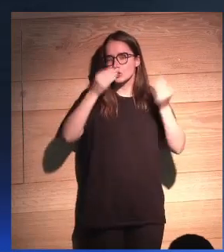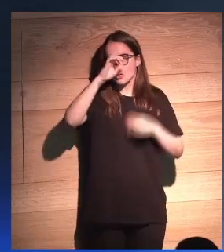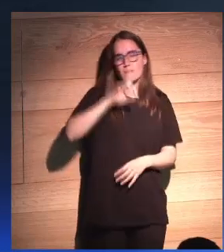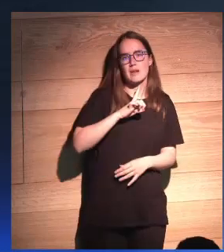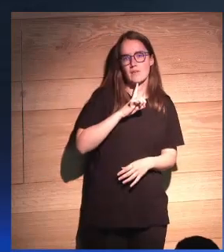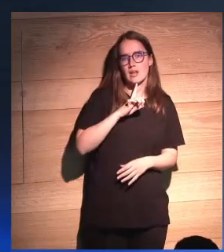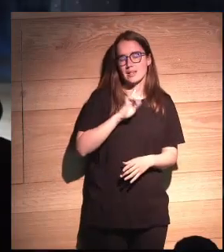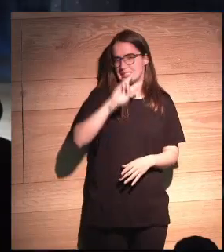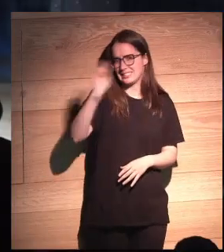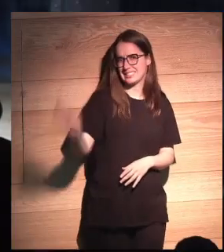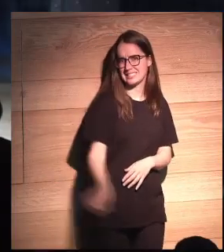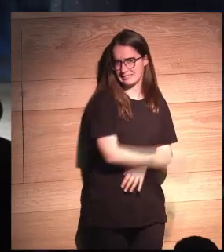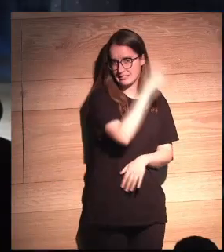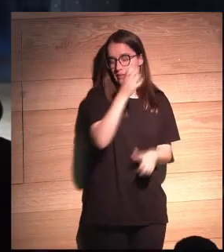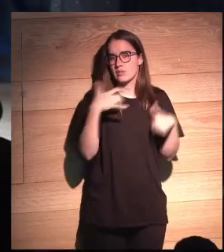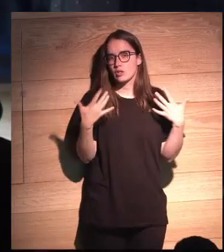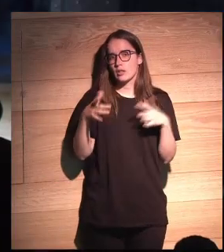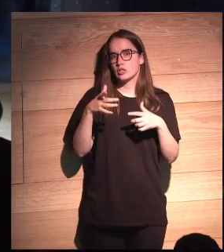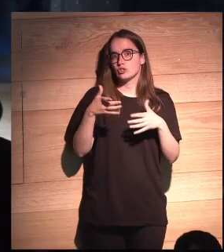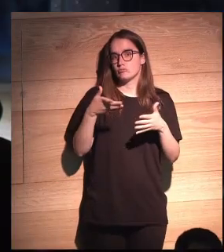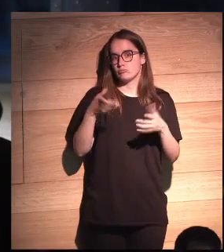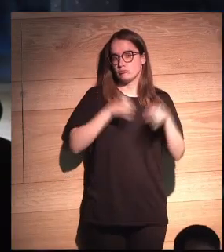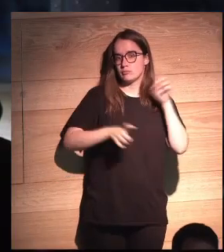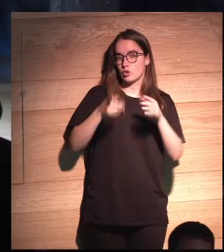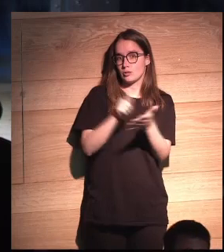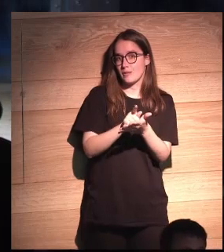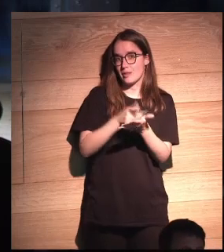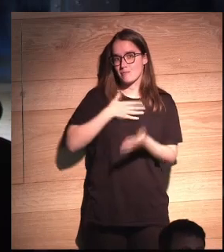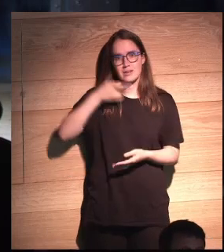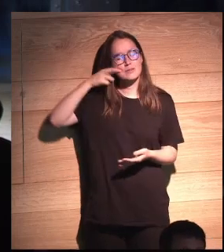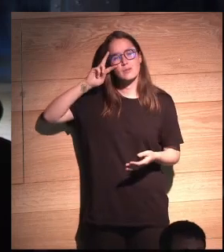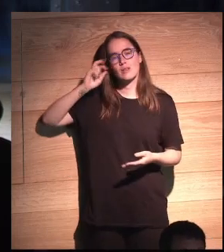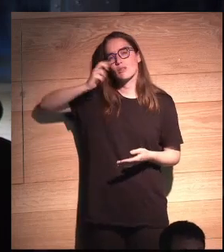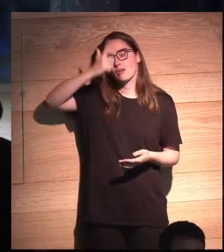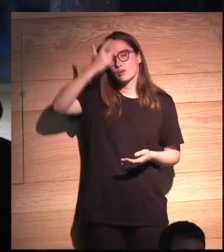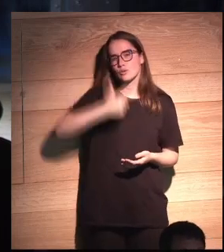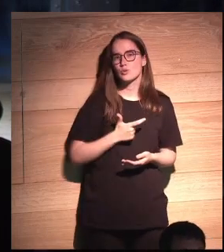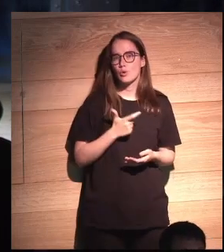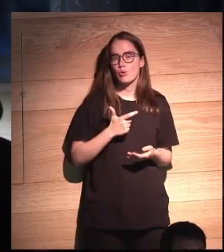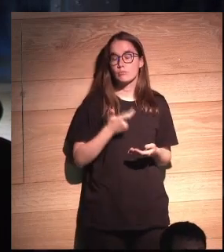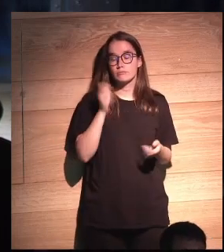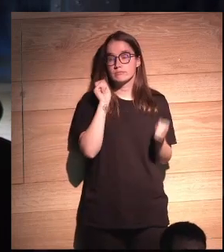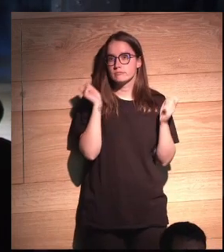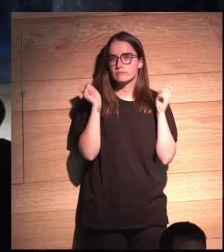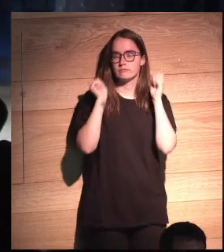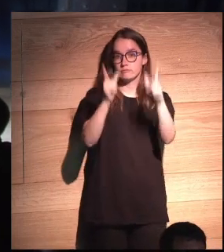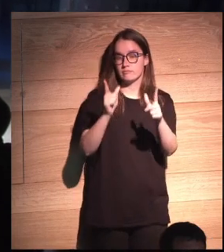perfiles muy variados. Entonces, volviendo un poco a mi experiencia, yo me di cuenta de que nadie iba a llamar a mi puerta y me